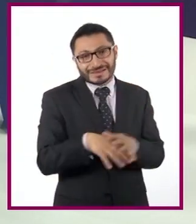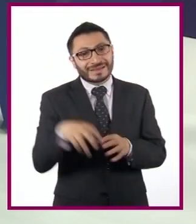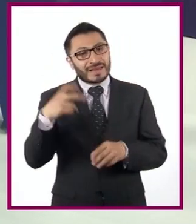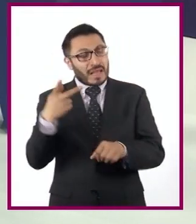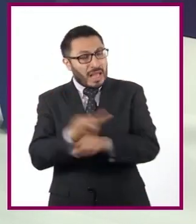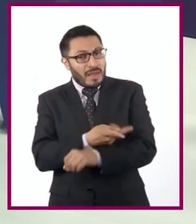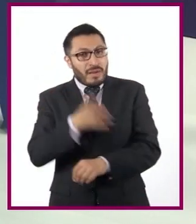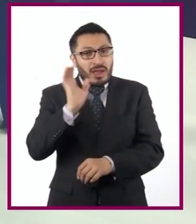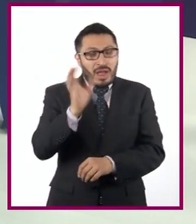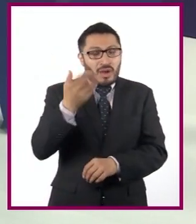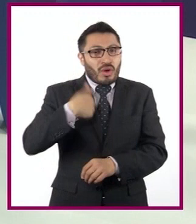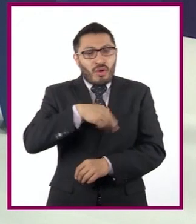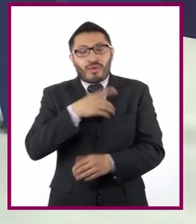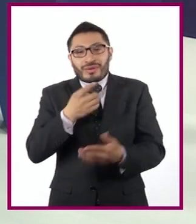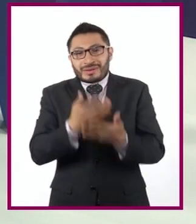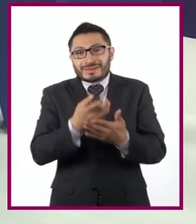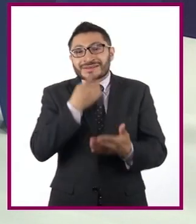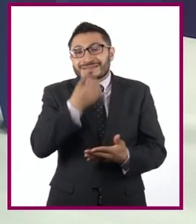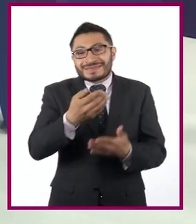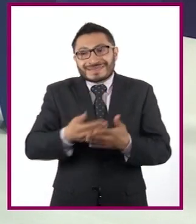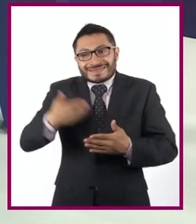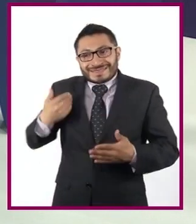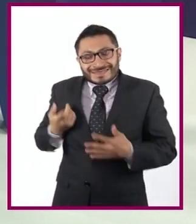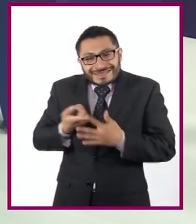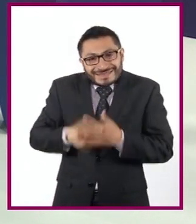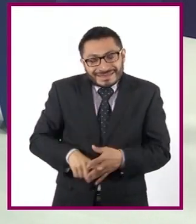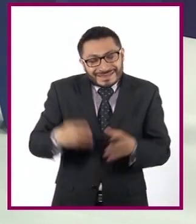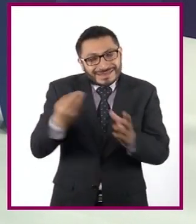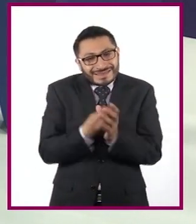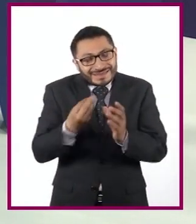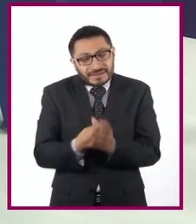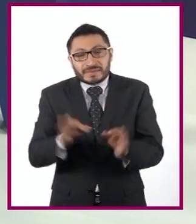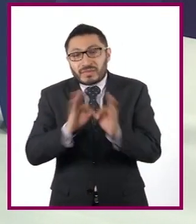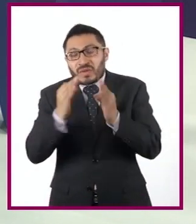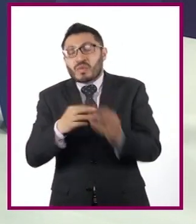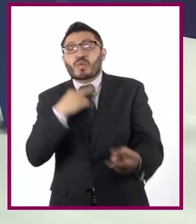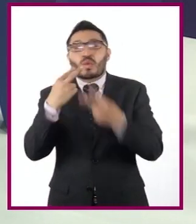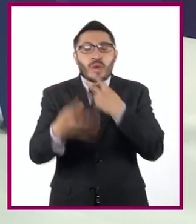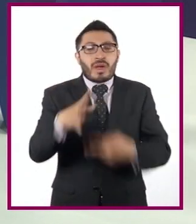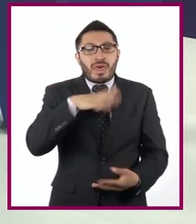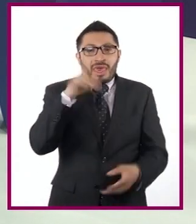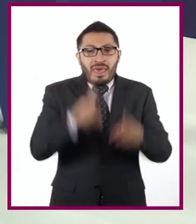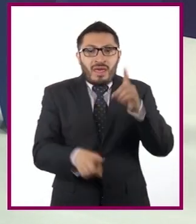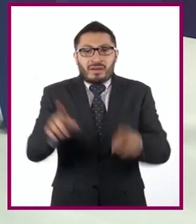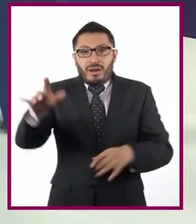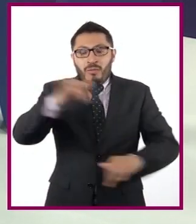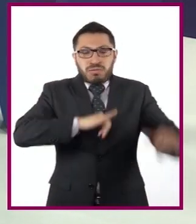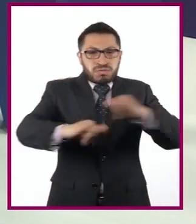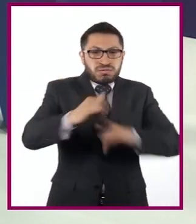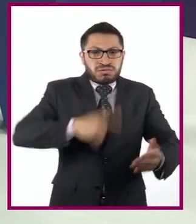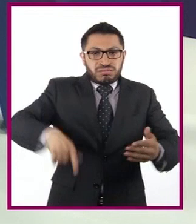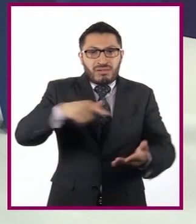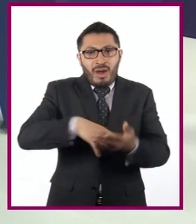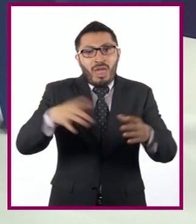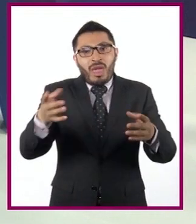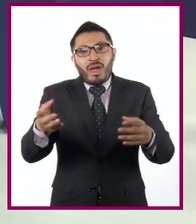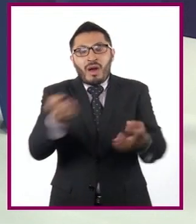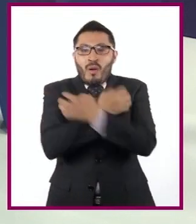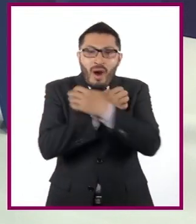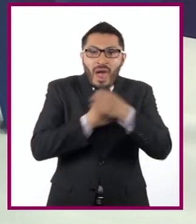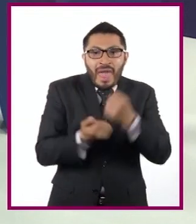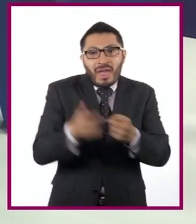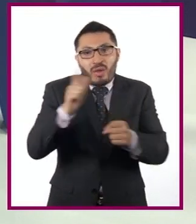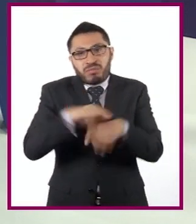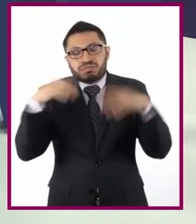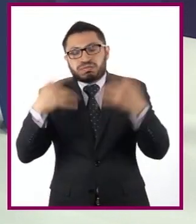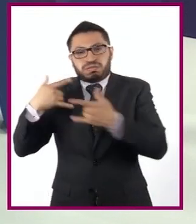lo que mencionamos al principio. En esas formas de hablar influyen aspectos geográficos, de clase social, educativos,